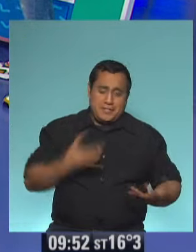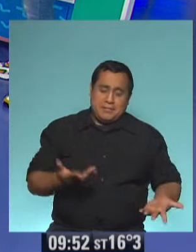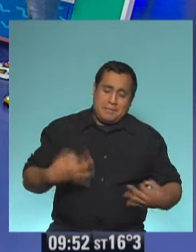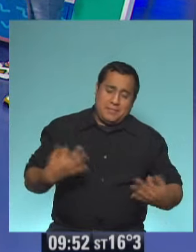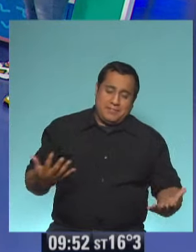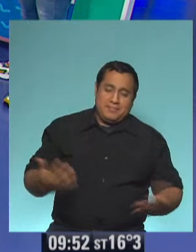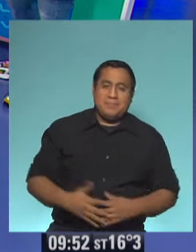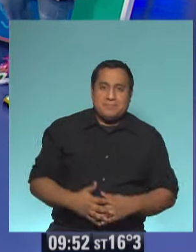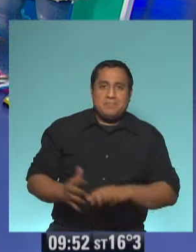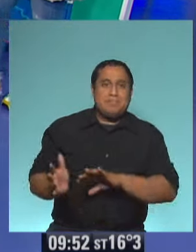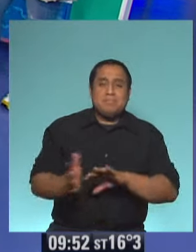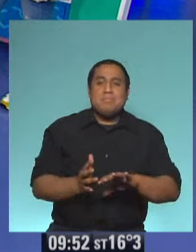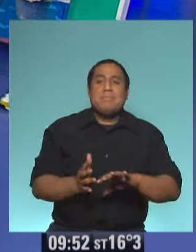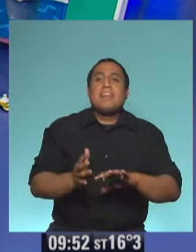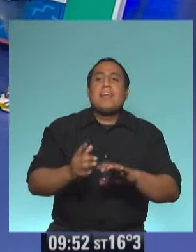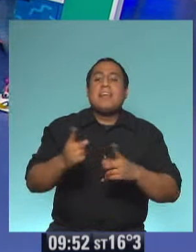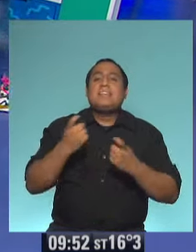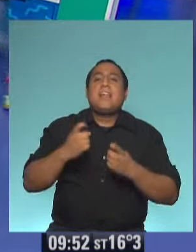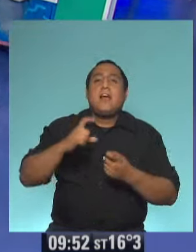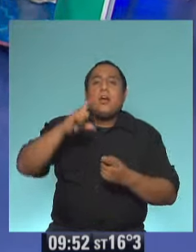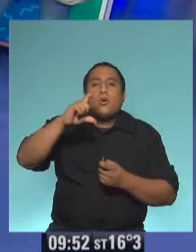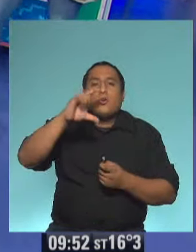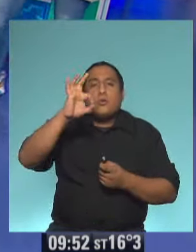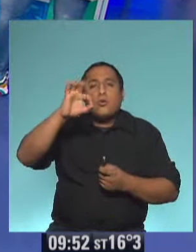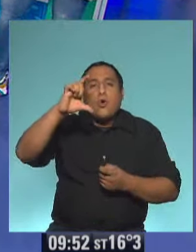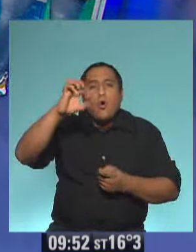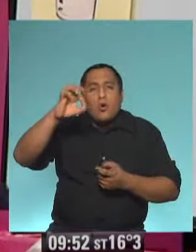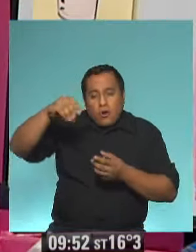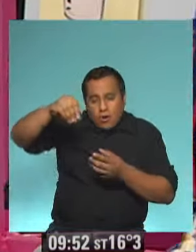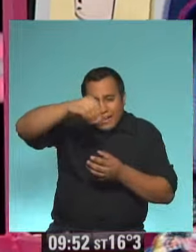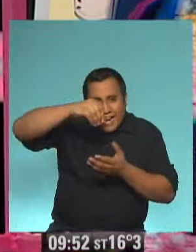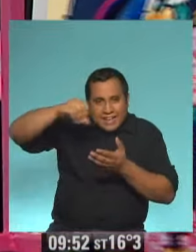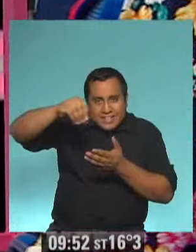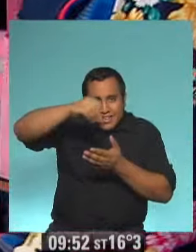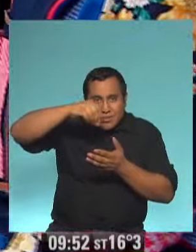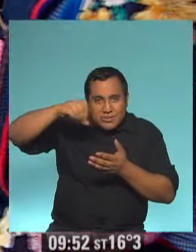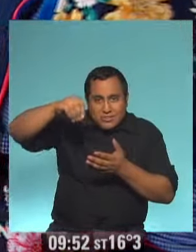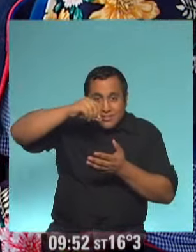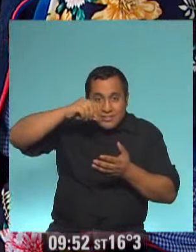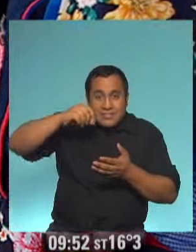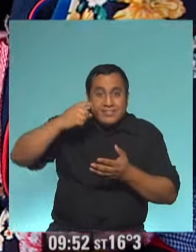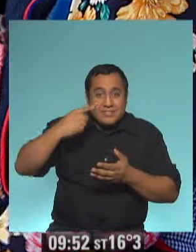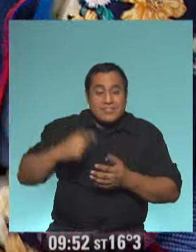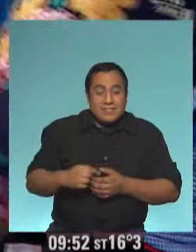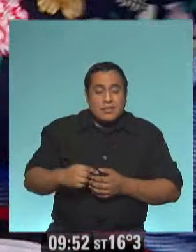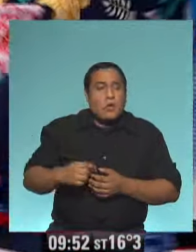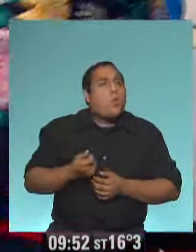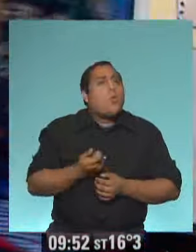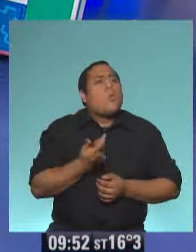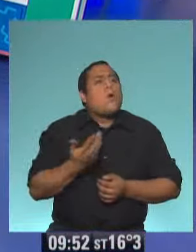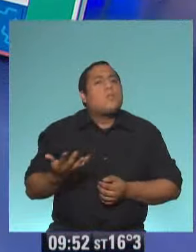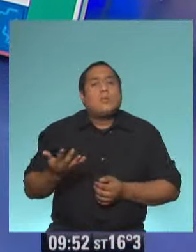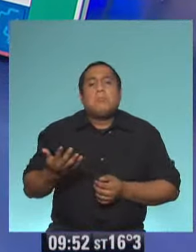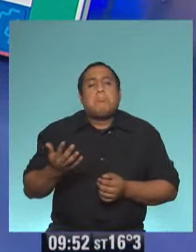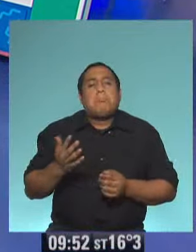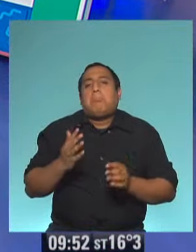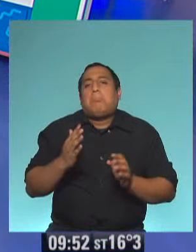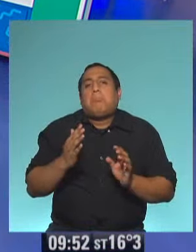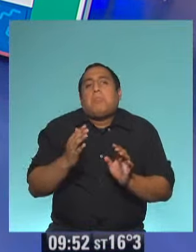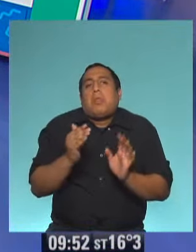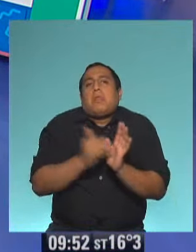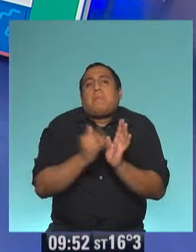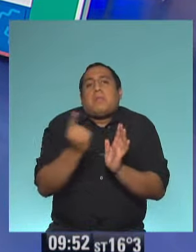Y necesitamos coco rallado. Coco rallado. Coco rallado. ¿Cuánto? Cantidad necesaria, porque eso es a